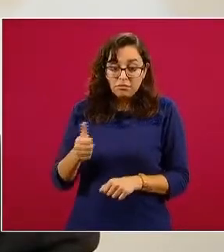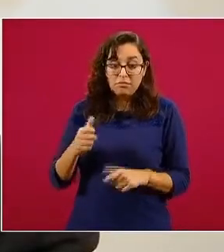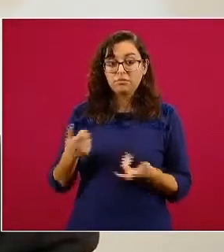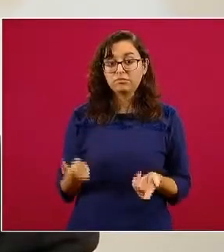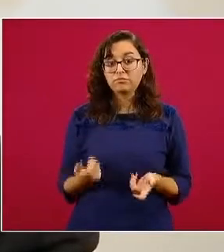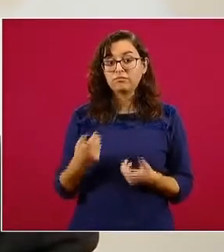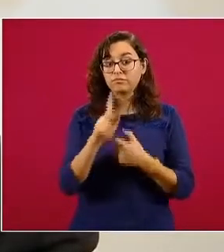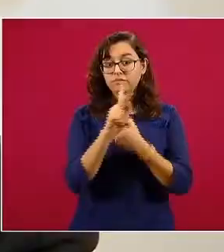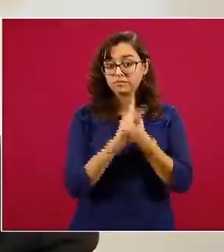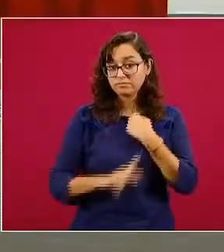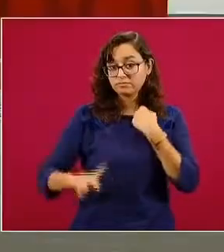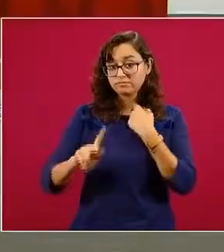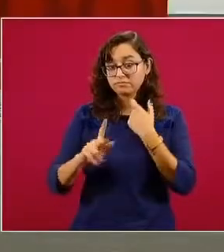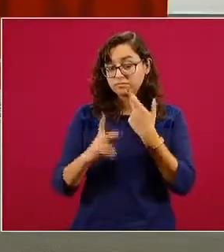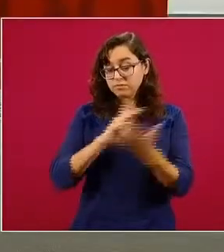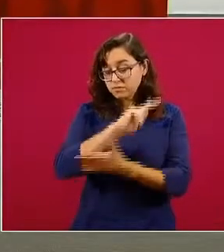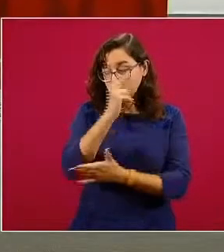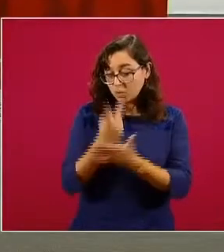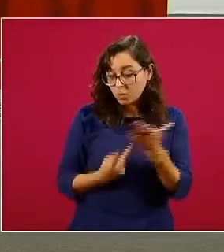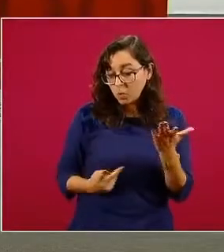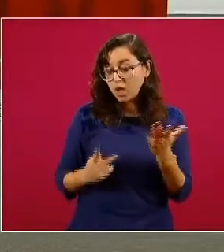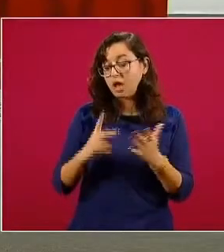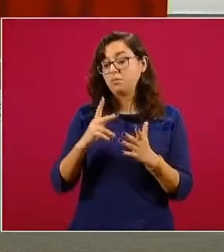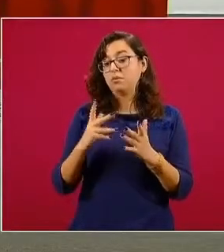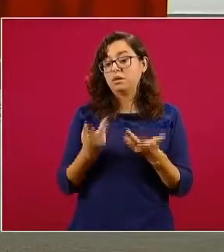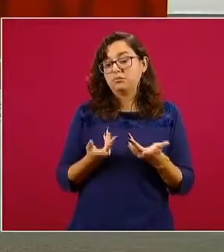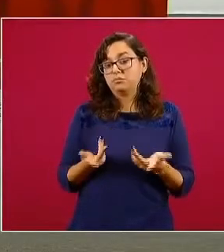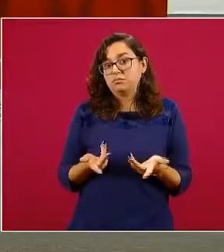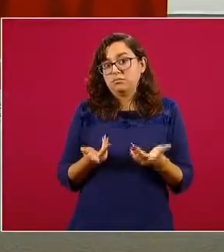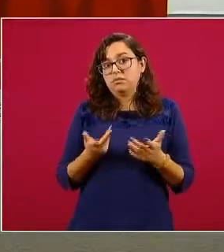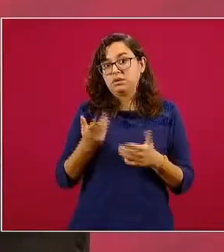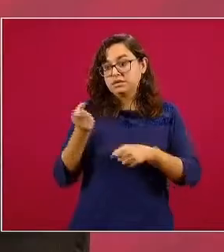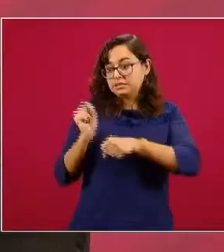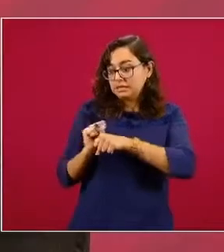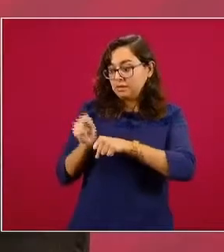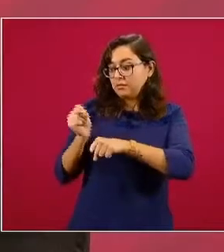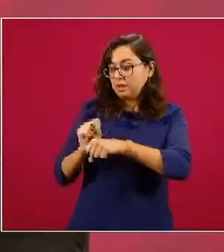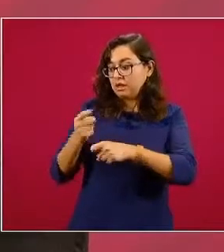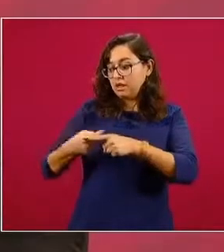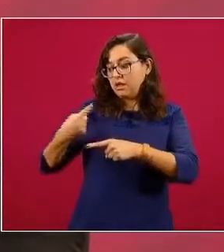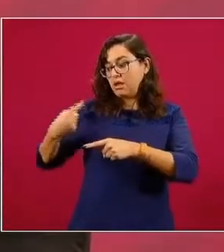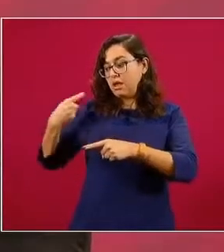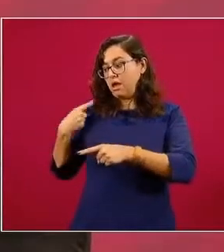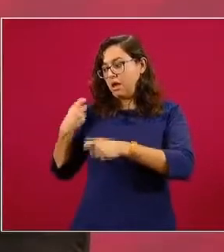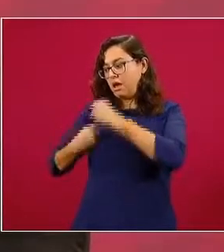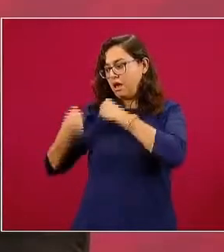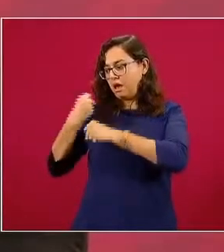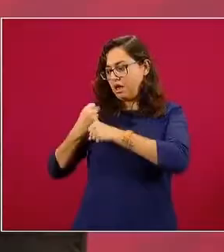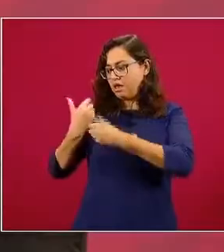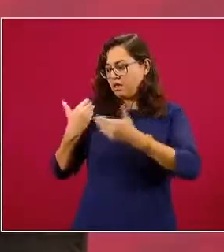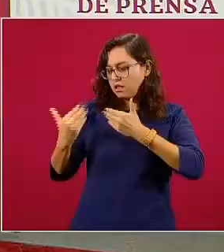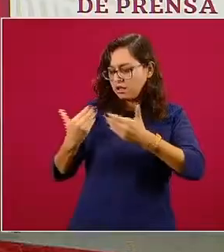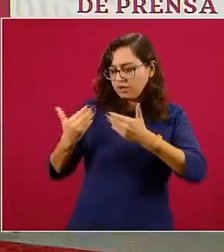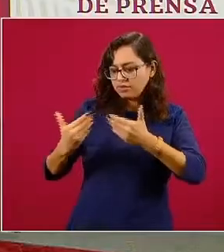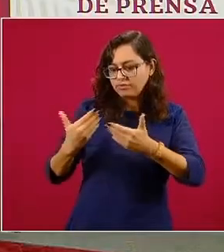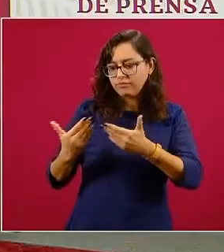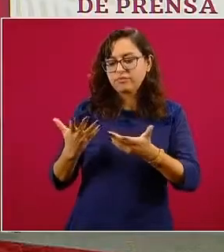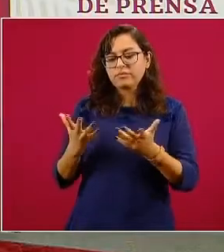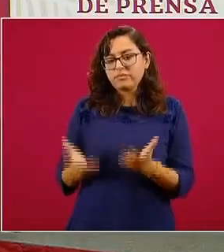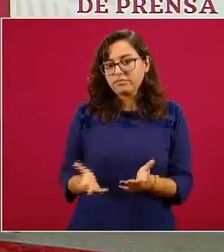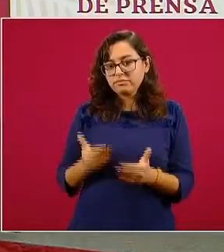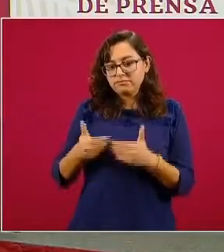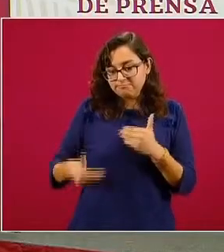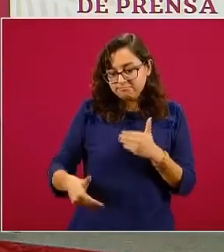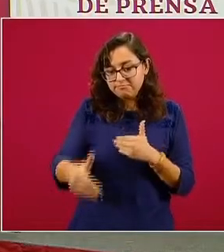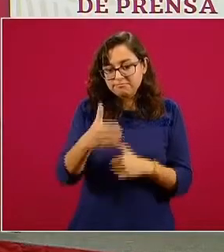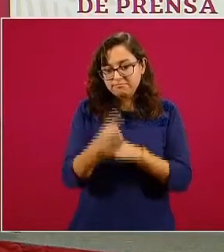de seguro se basan en cuáles fueron las demandas para cada semana de años previos, y cuando esta demanda se incrementa,